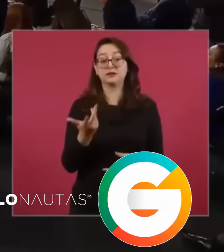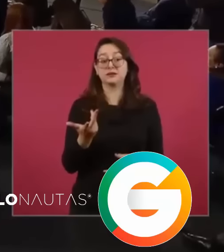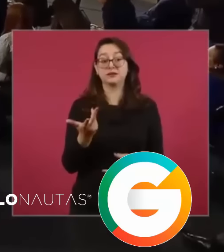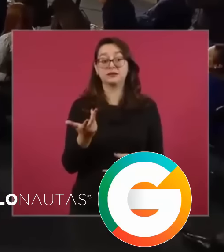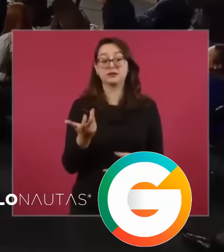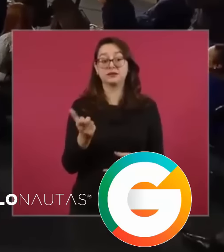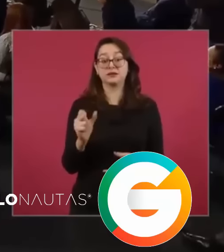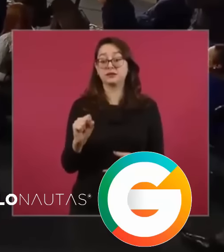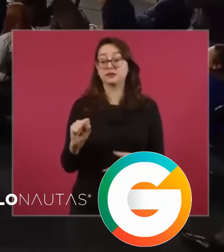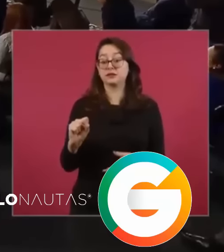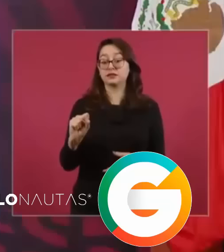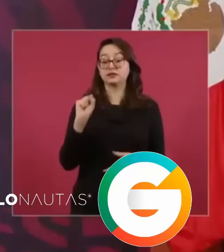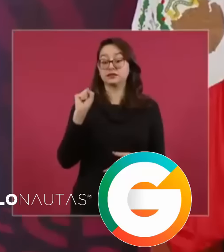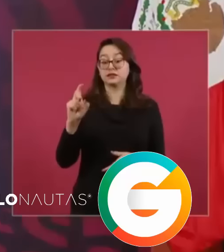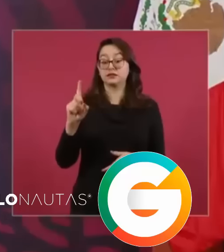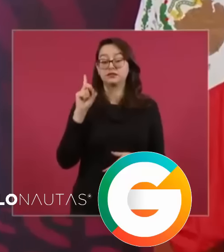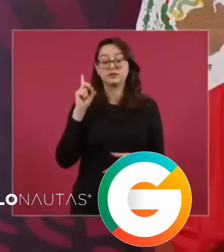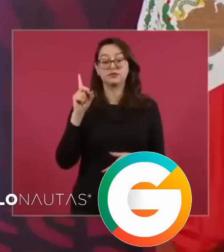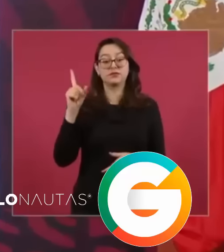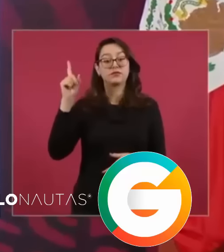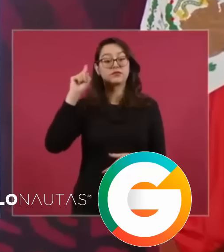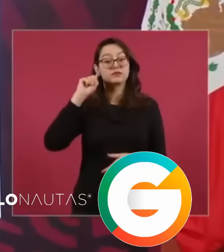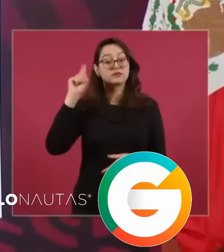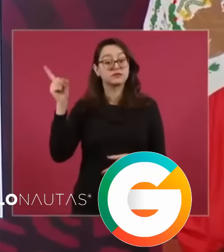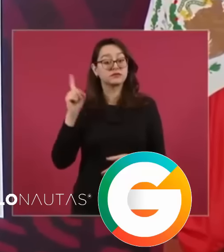de Zacatecas,